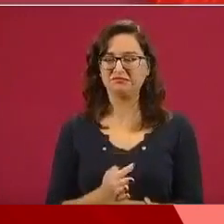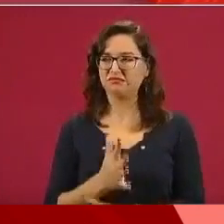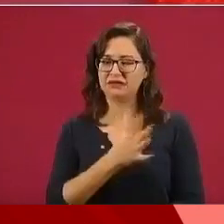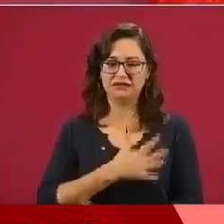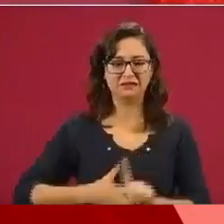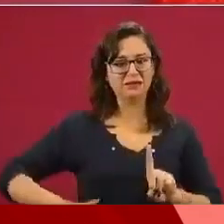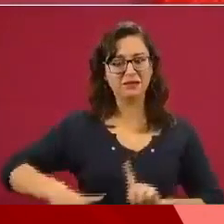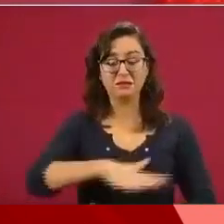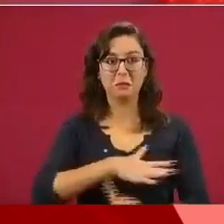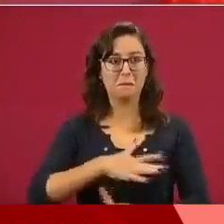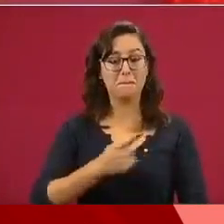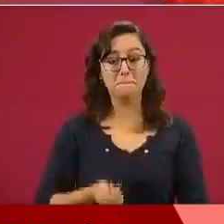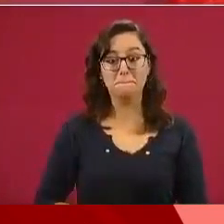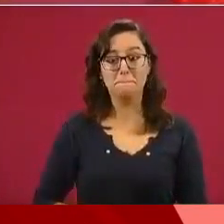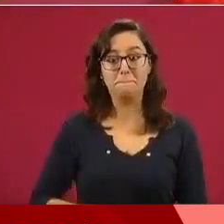inédita